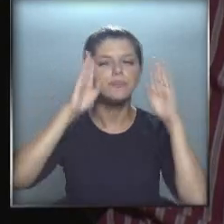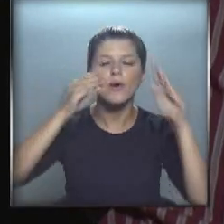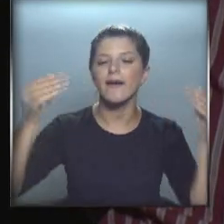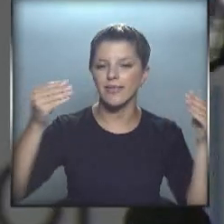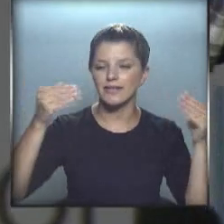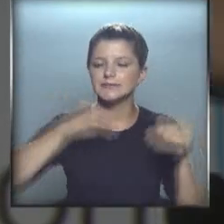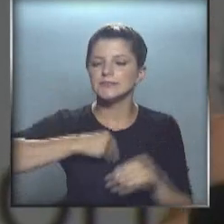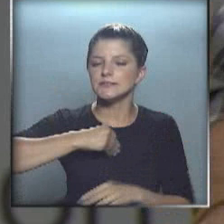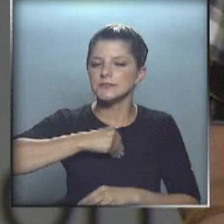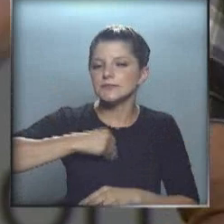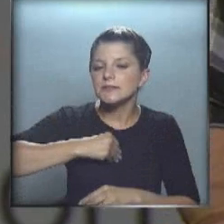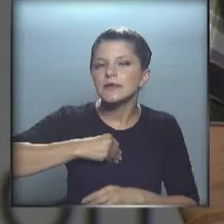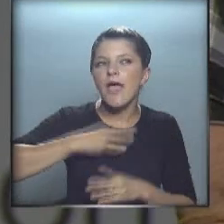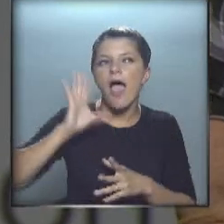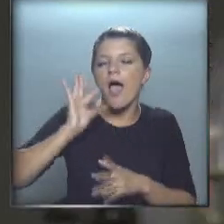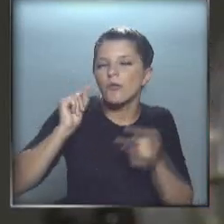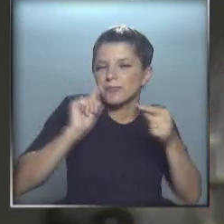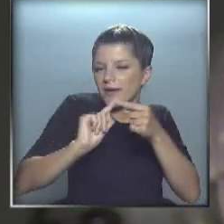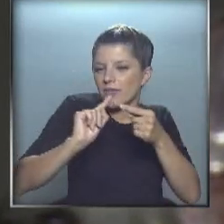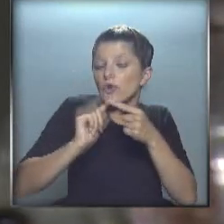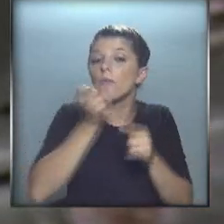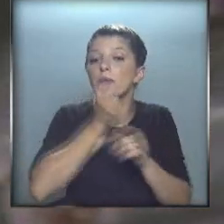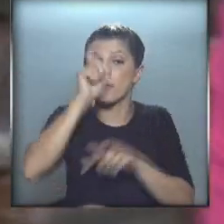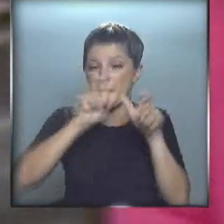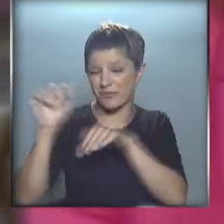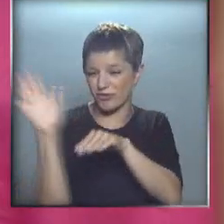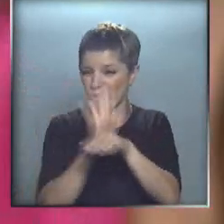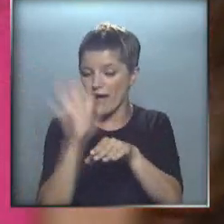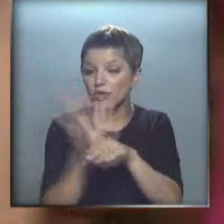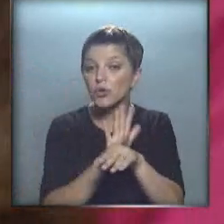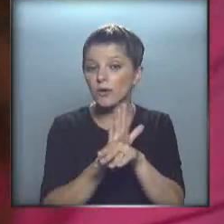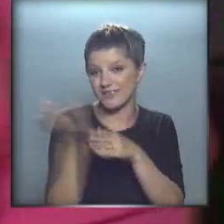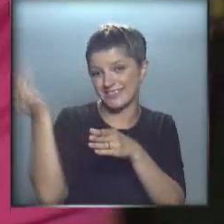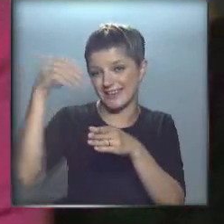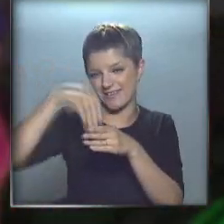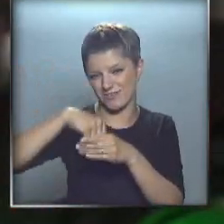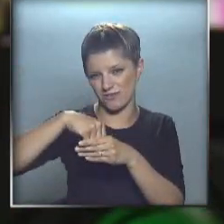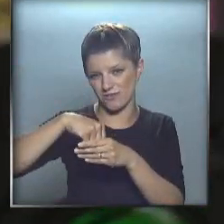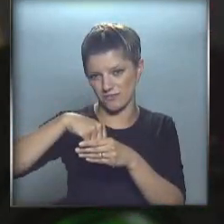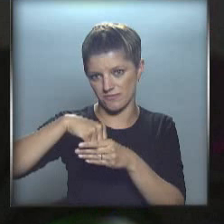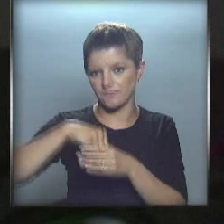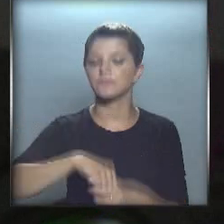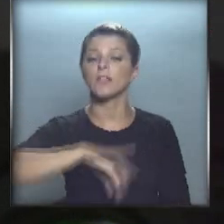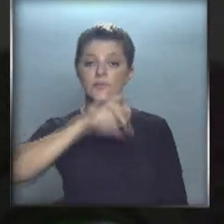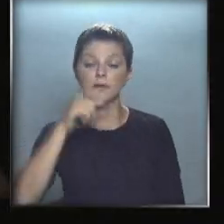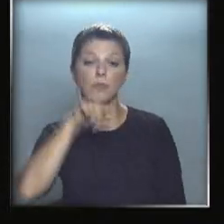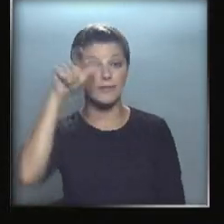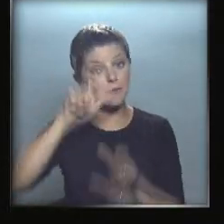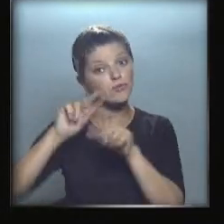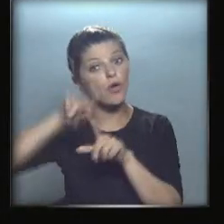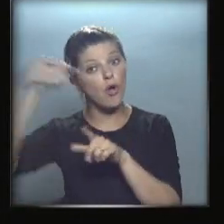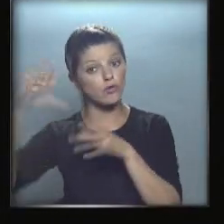refugio en una tira, o en los personajes, en la historia, también, en la integración, todo, ¿no? Integración, porque estos seres de otra dimensión son